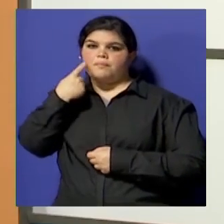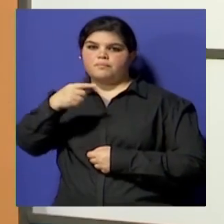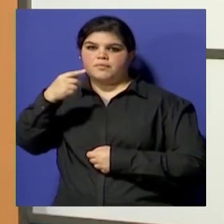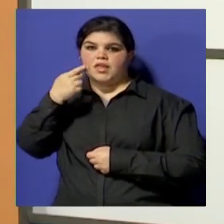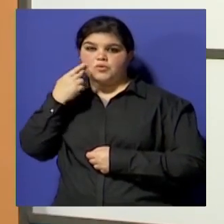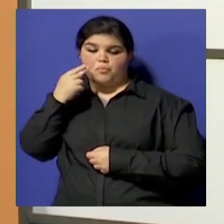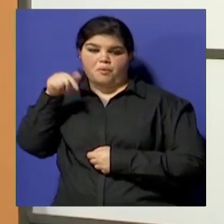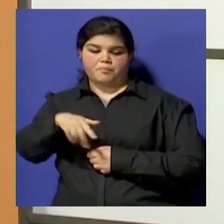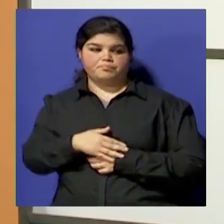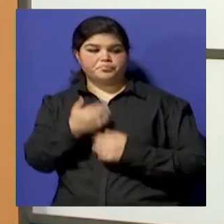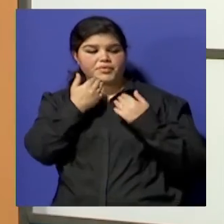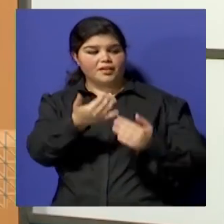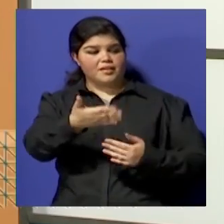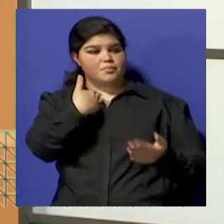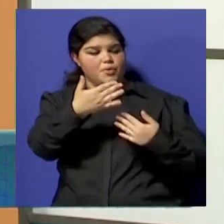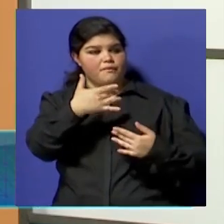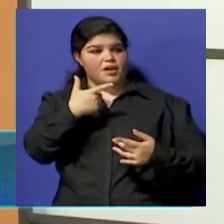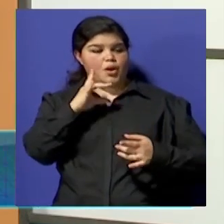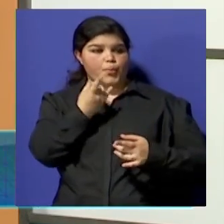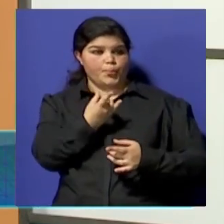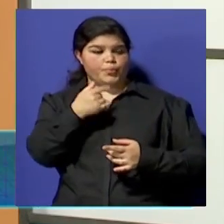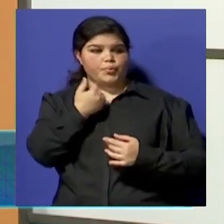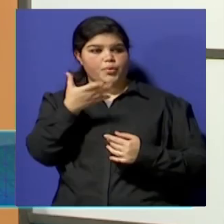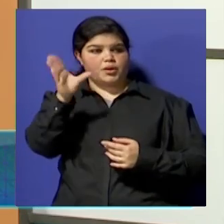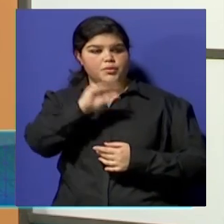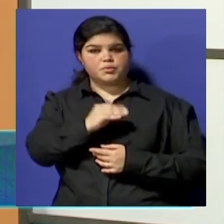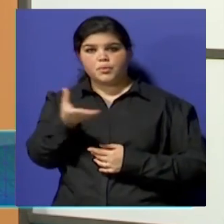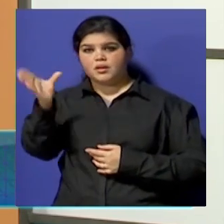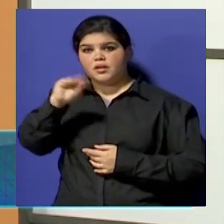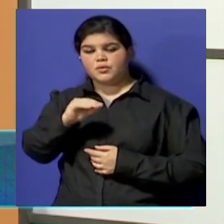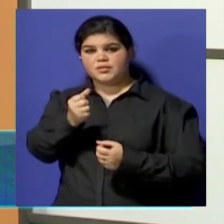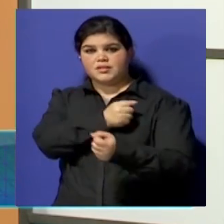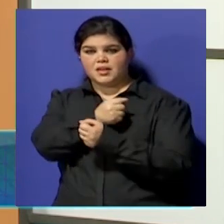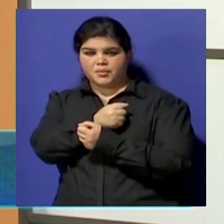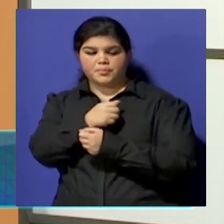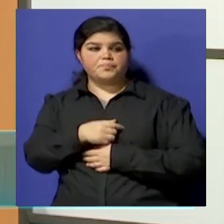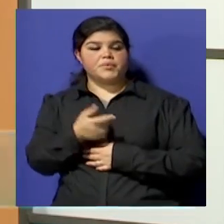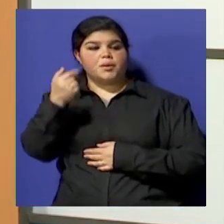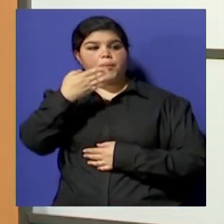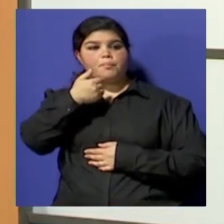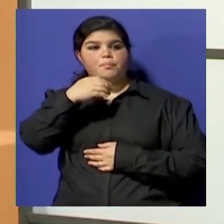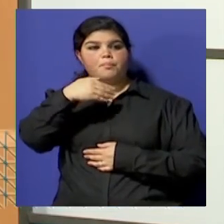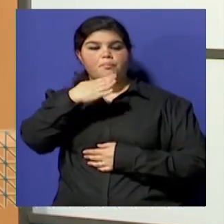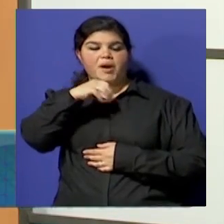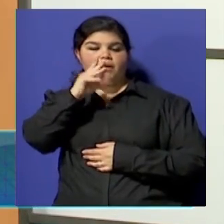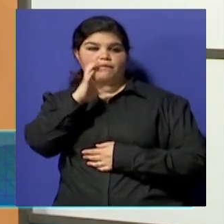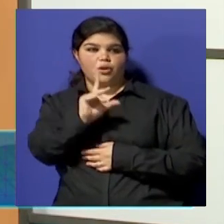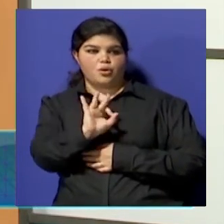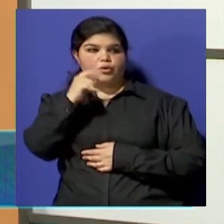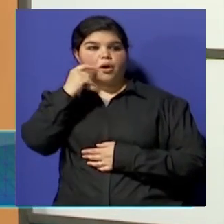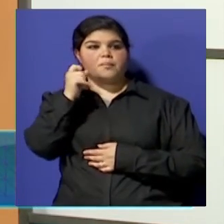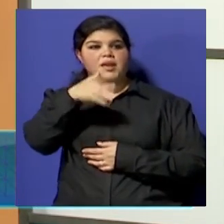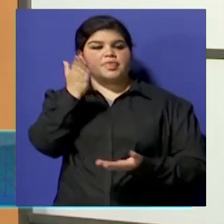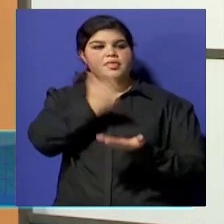de Rosas, gracias por esta charla con Señalú. Buenas noches. Bueno, buenas noches. Hacemos un abrazo grande. Pablo de Rosas es especialista en